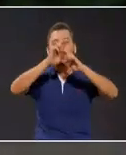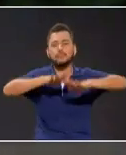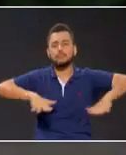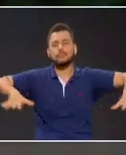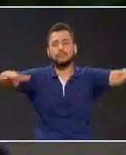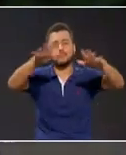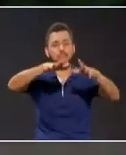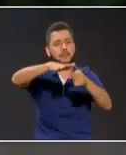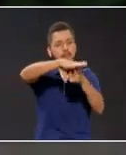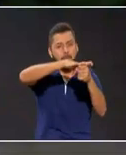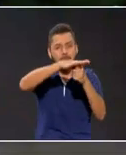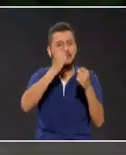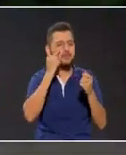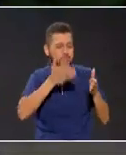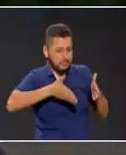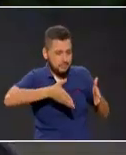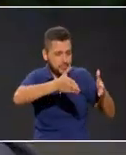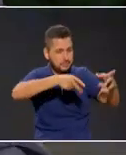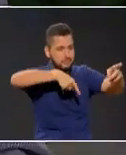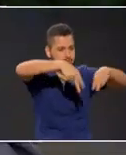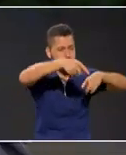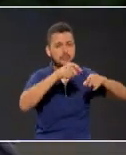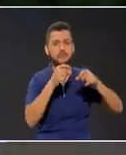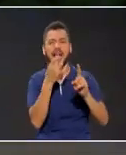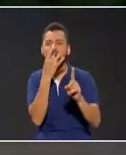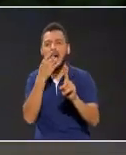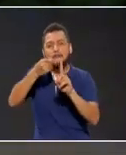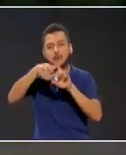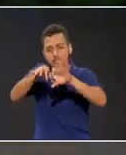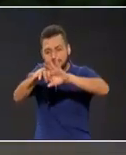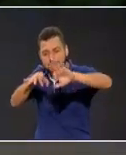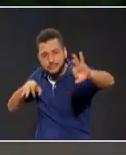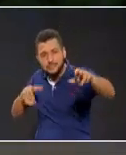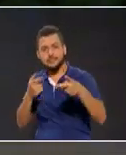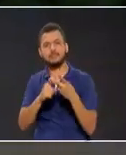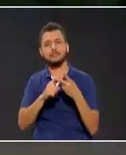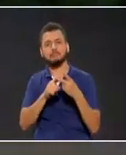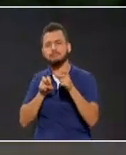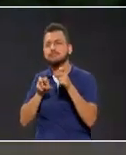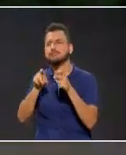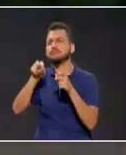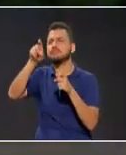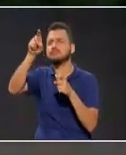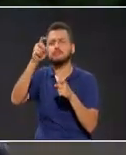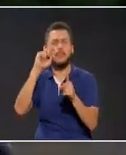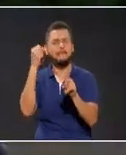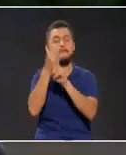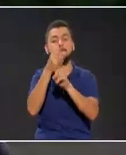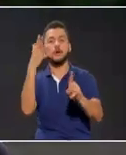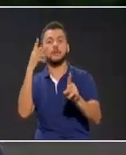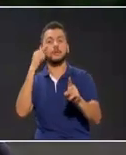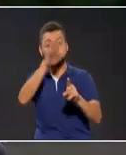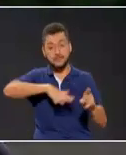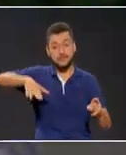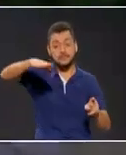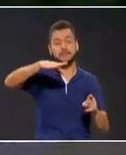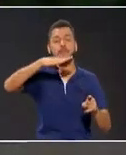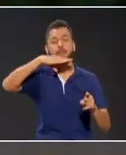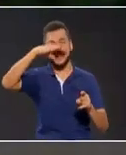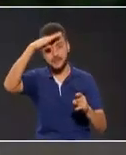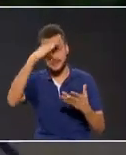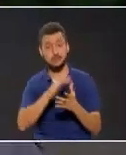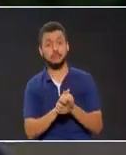diferentes barrios, como andenes, como barandas, como escaleras, esas pequeñas obras que tienen un gran impacto en las comunidades, para que sean estas las que a